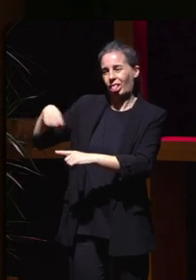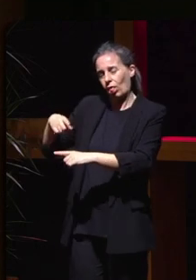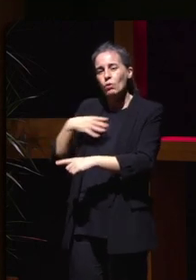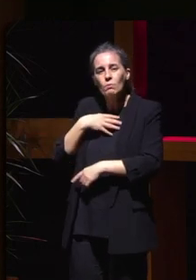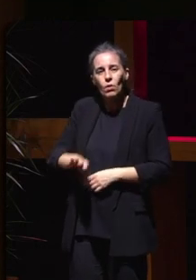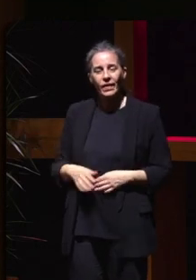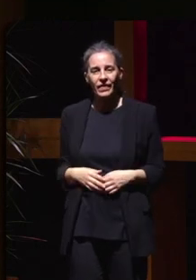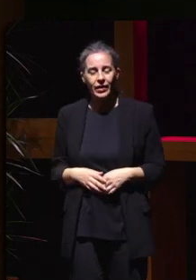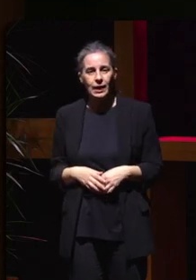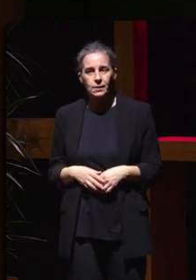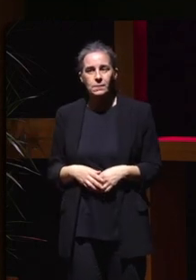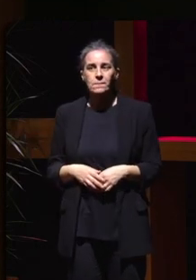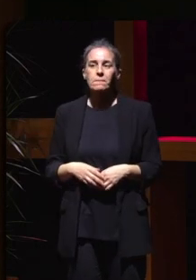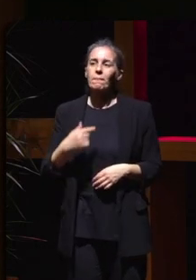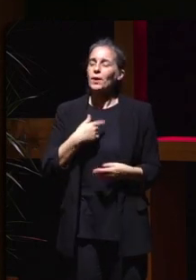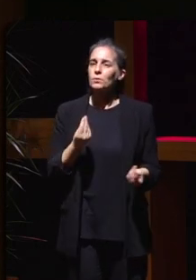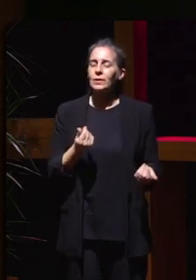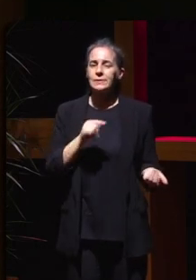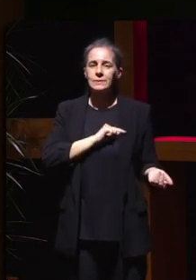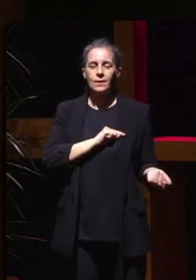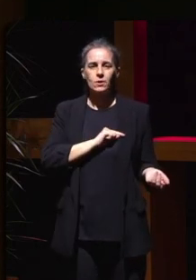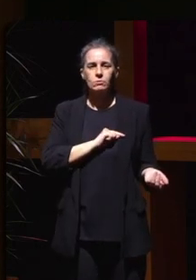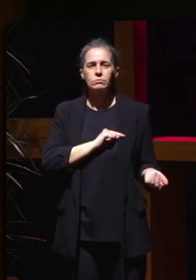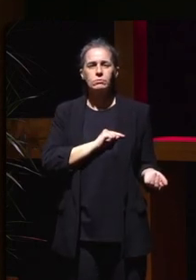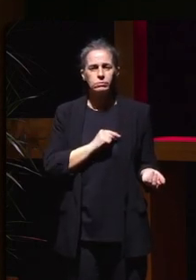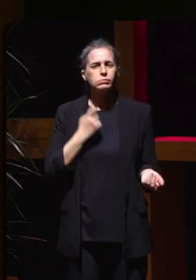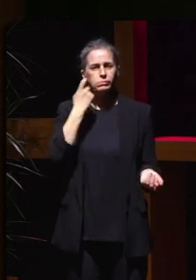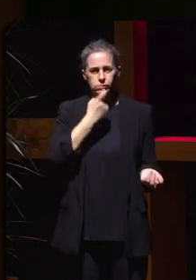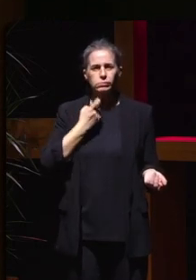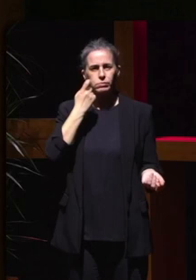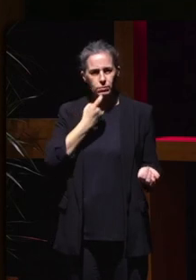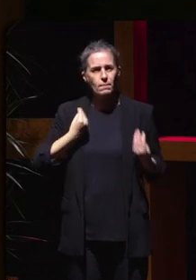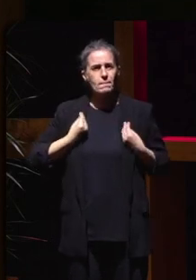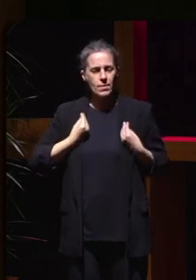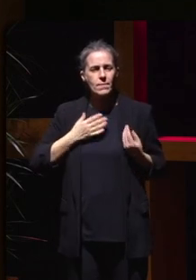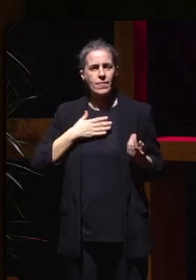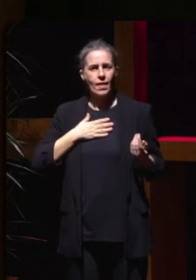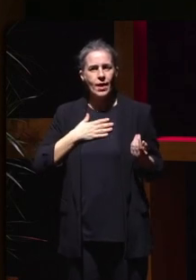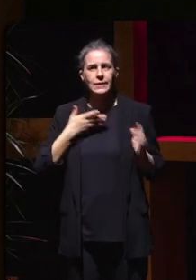de que durante mucho tiempo de la mía vida siempre fue un ISO